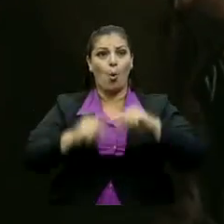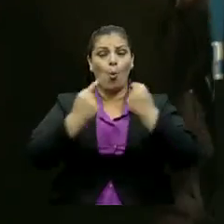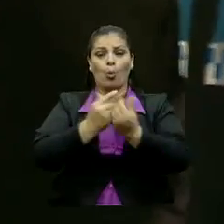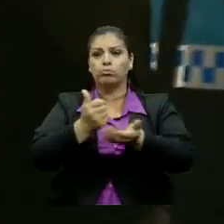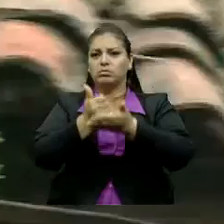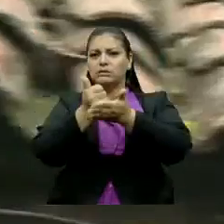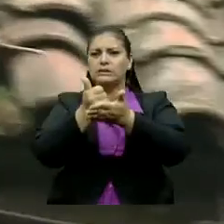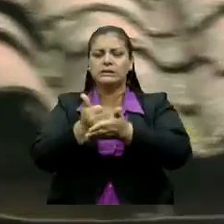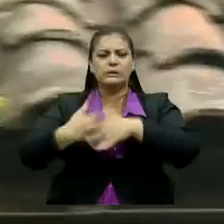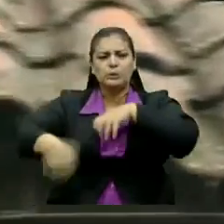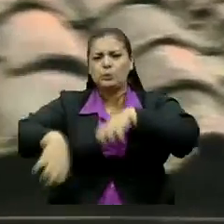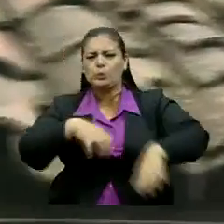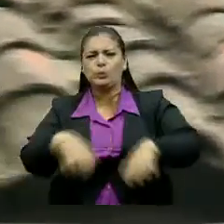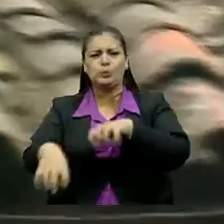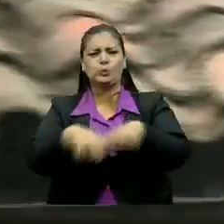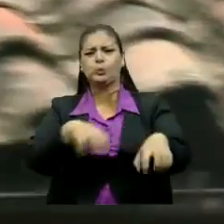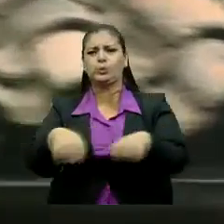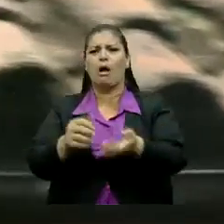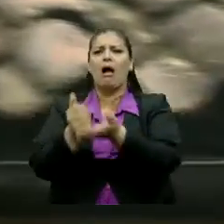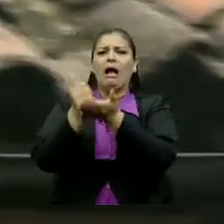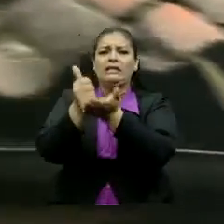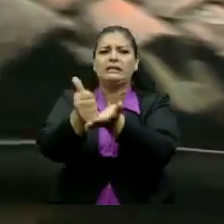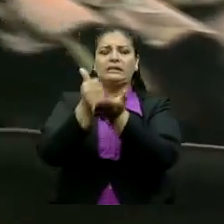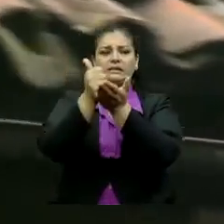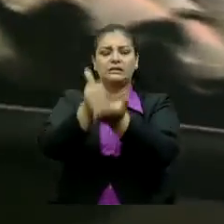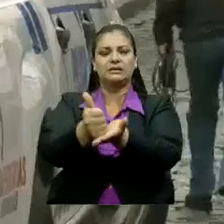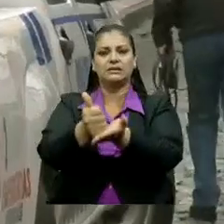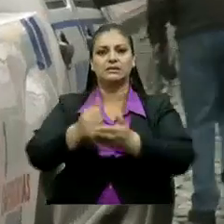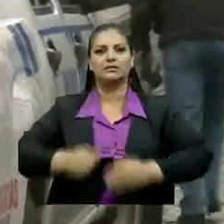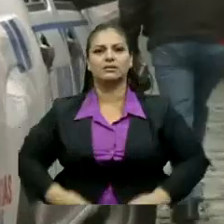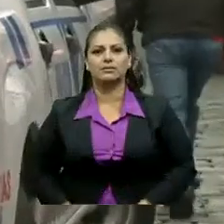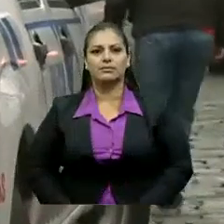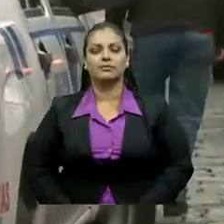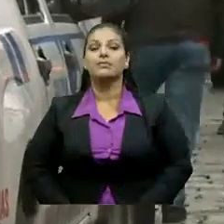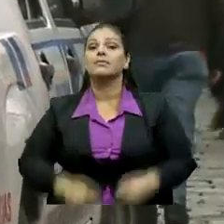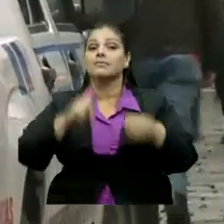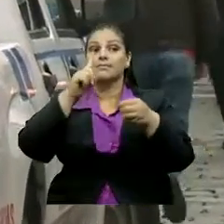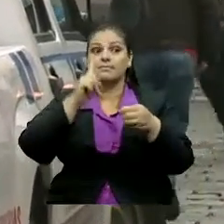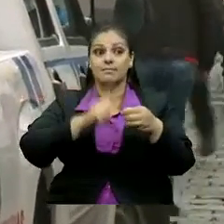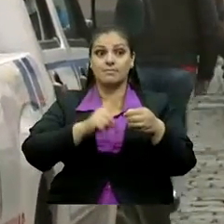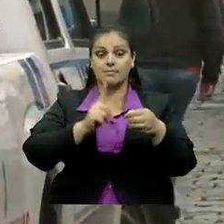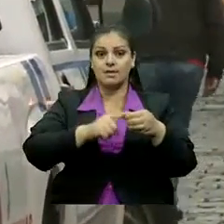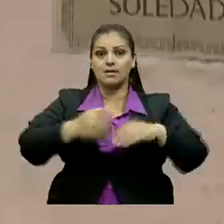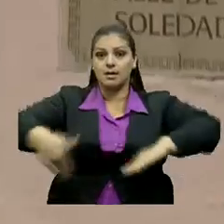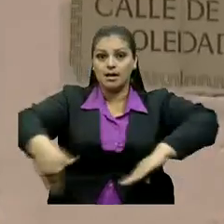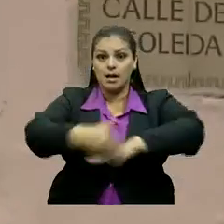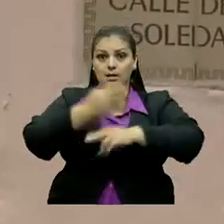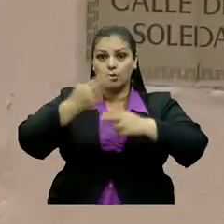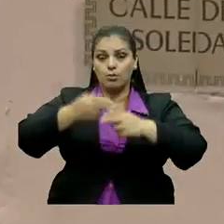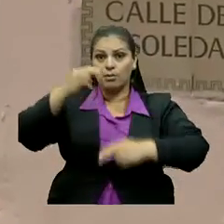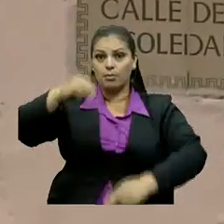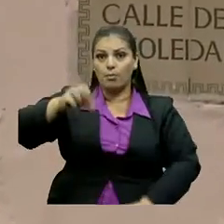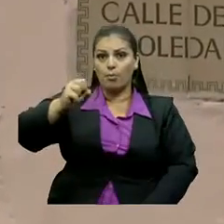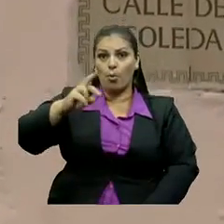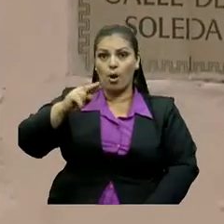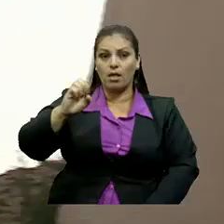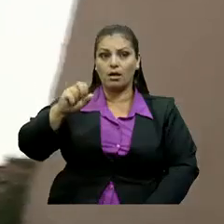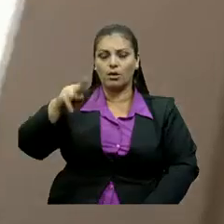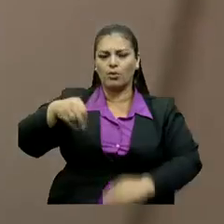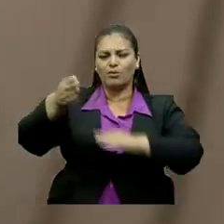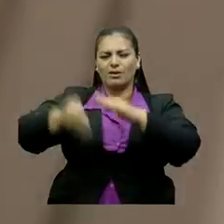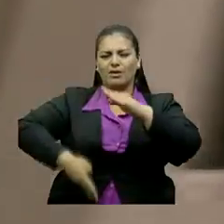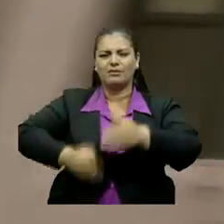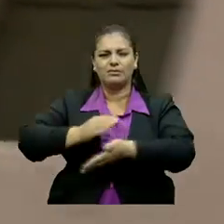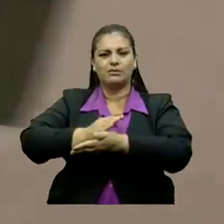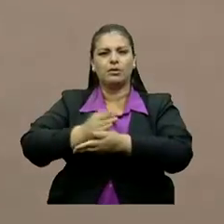autoridades. Las fuertes lluvias han dejado sentir su fuerza en el centro histórico entre las calles García Moreno y Esmeraldas. Una casa de